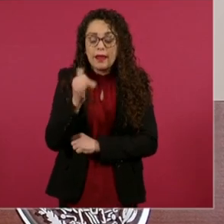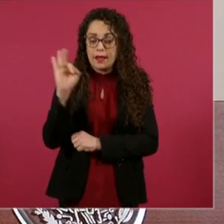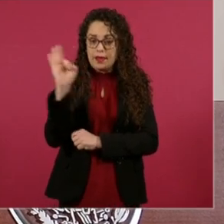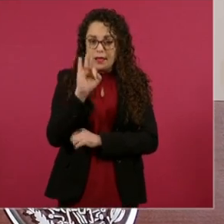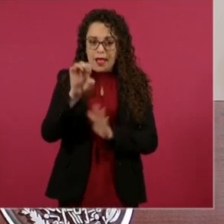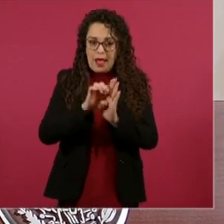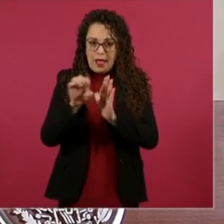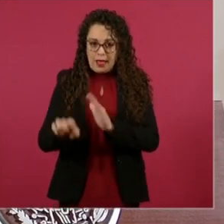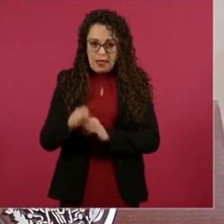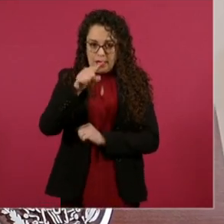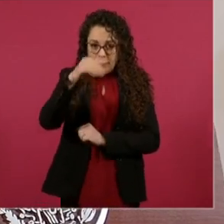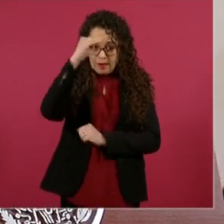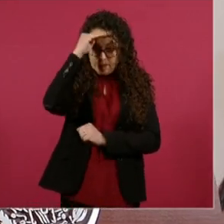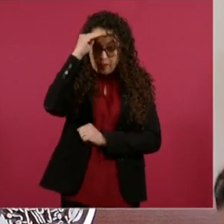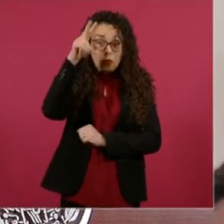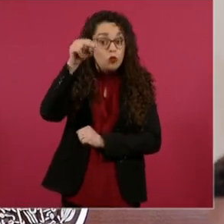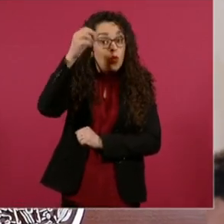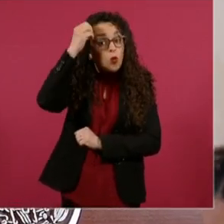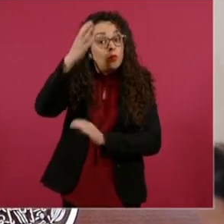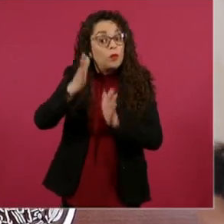obra, que no se olvide eso,